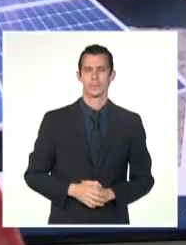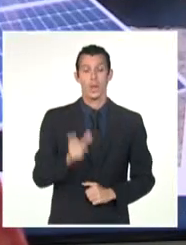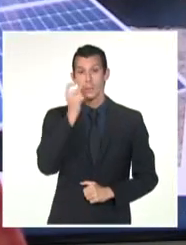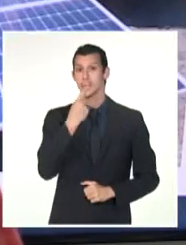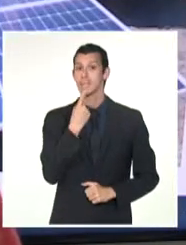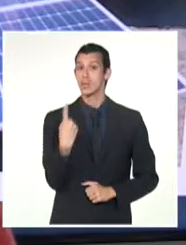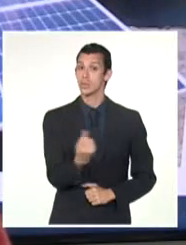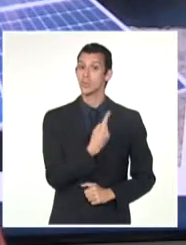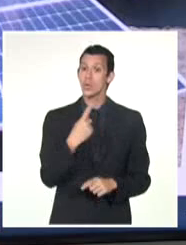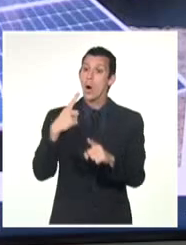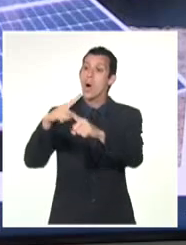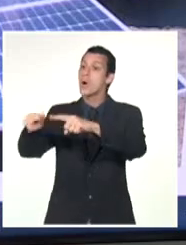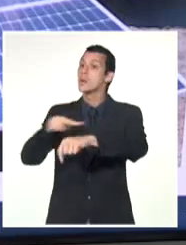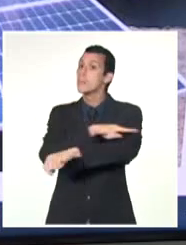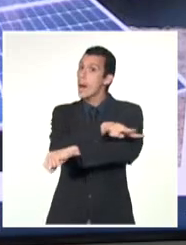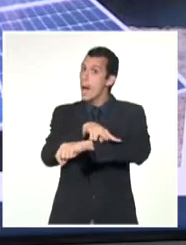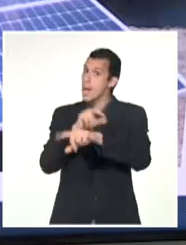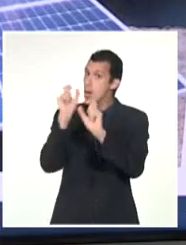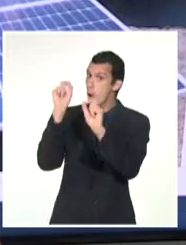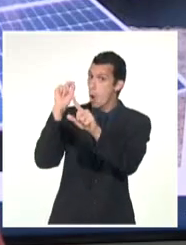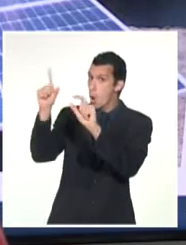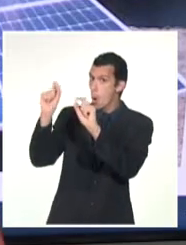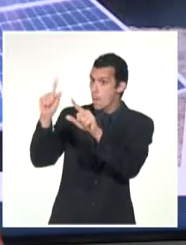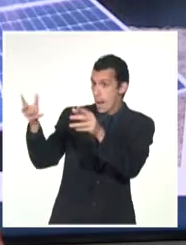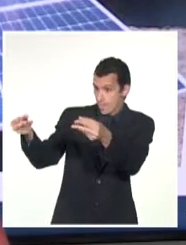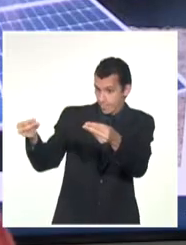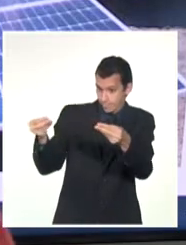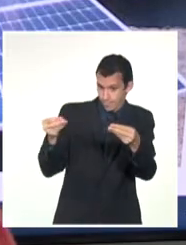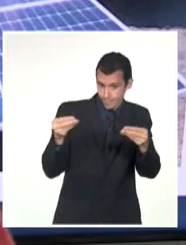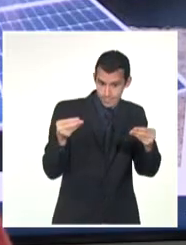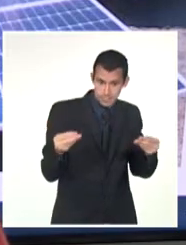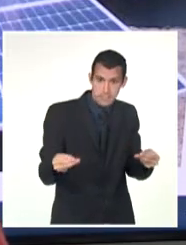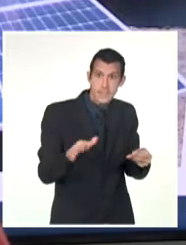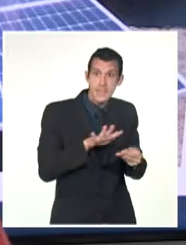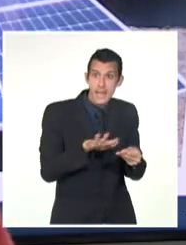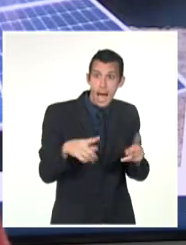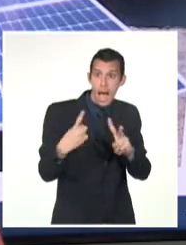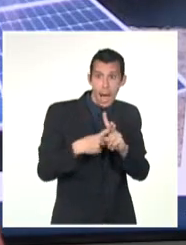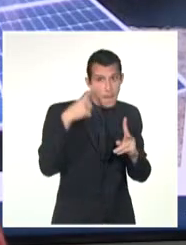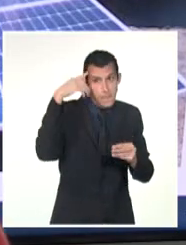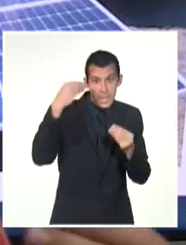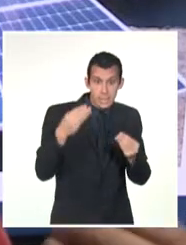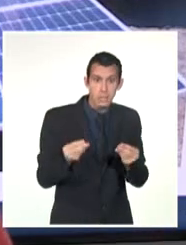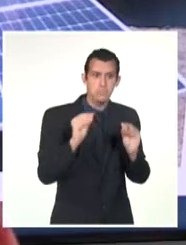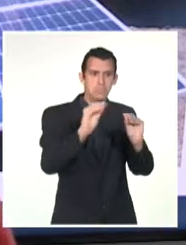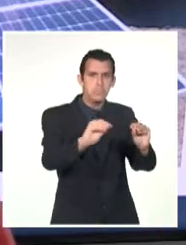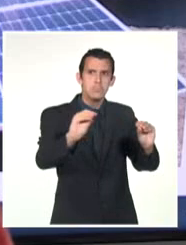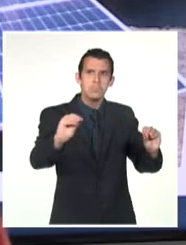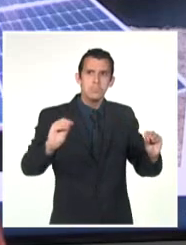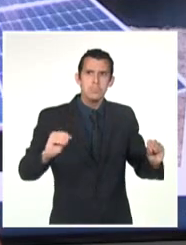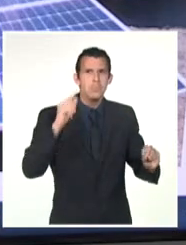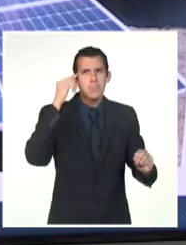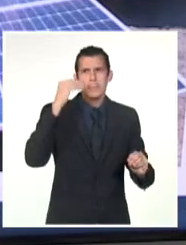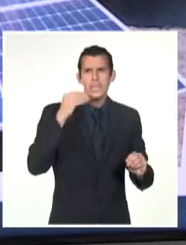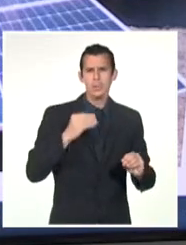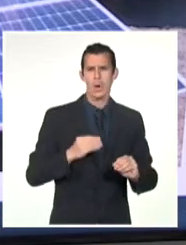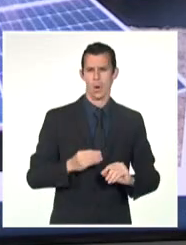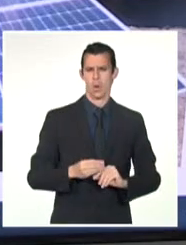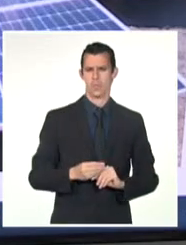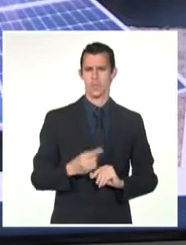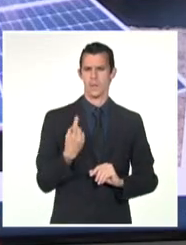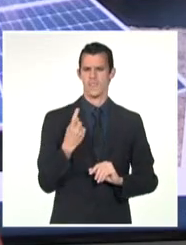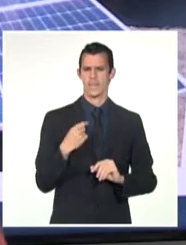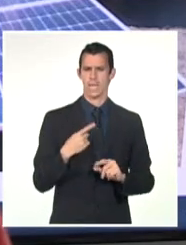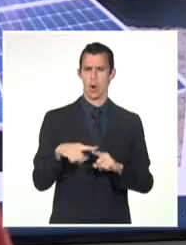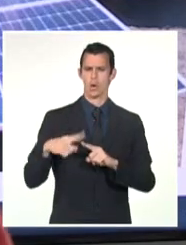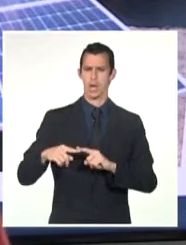el mantenimiento de estos equipos, que de hecho no son desde el punto de vista costoso muchos los recursos que hay para mantenimiento. Son equipos